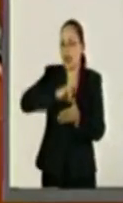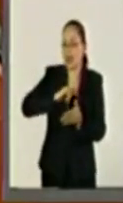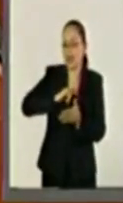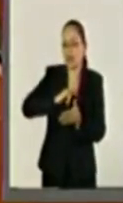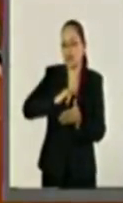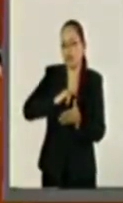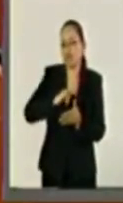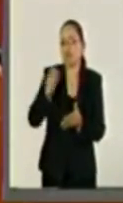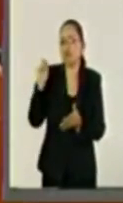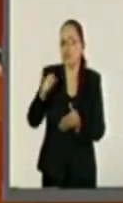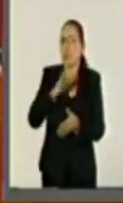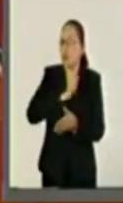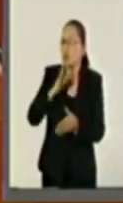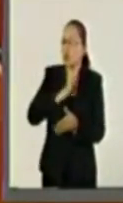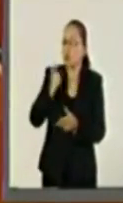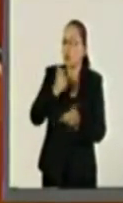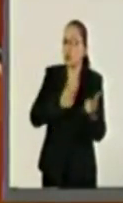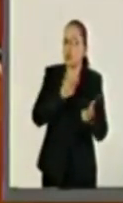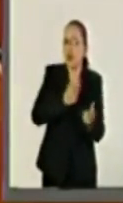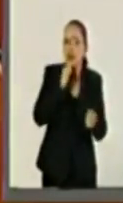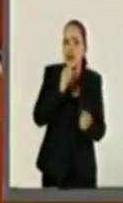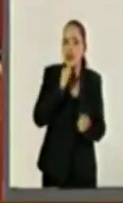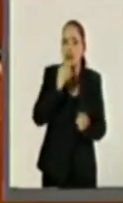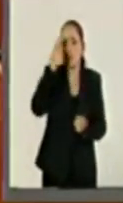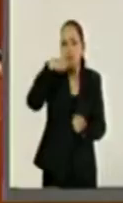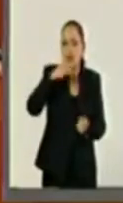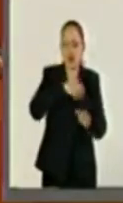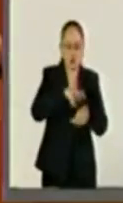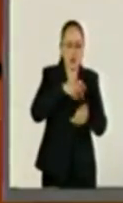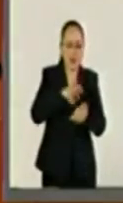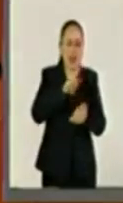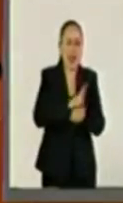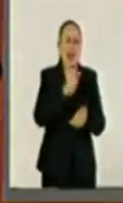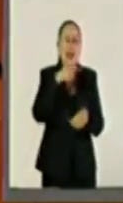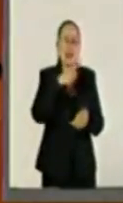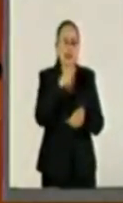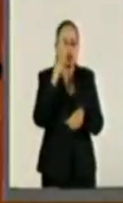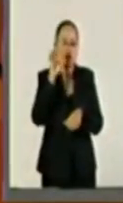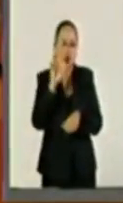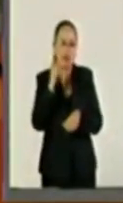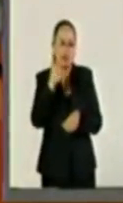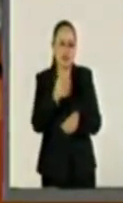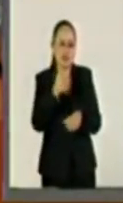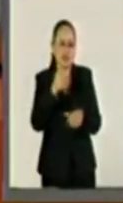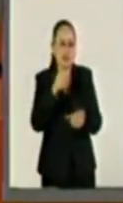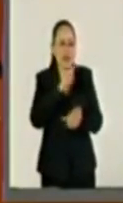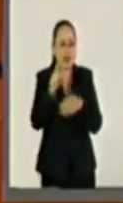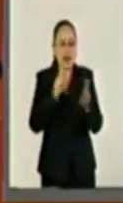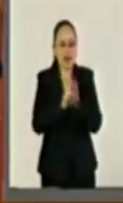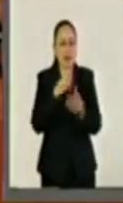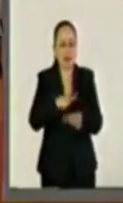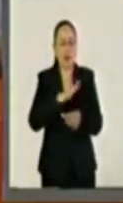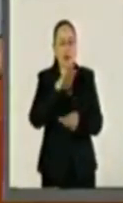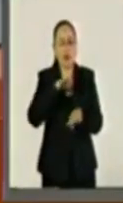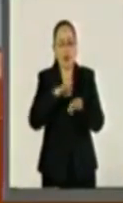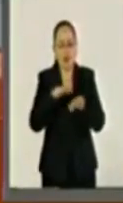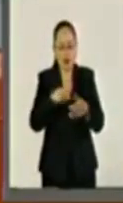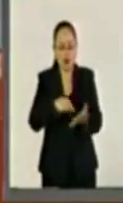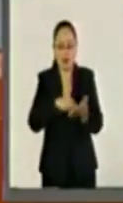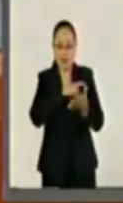aportaciones de acuerdo al numeral 146 de la Ley Federal del Trabajo, que a la letra